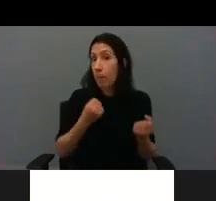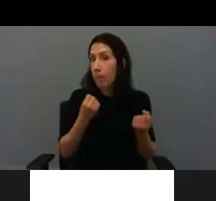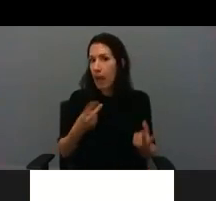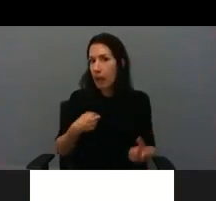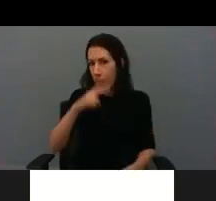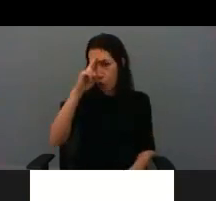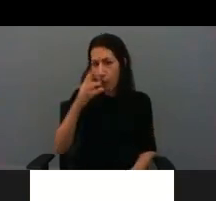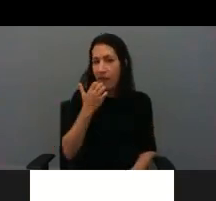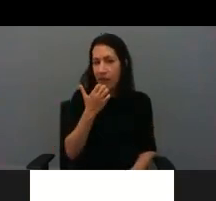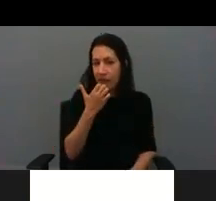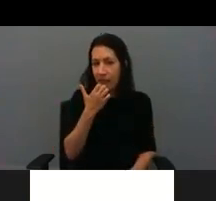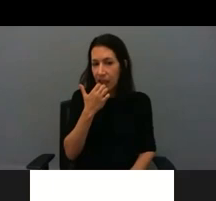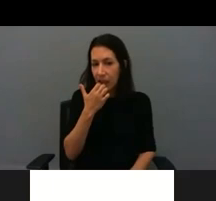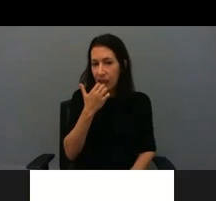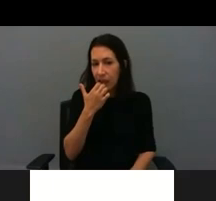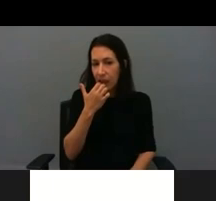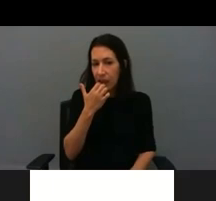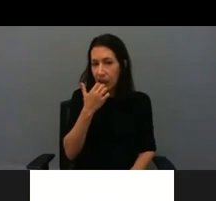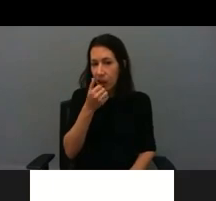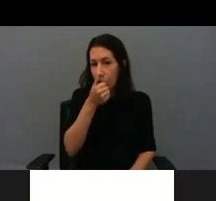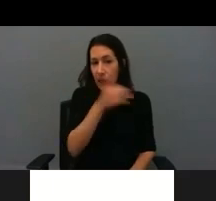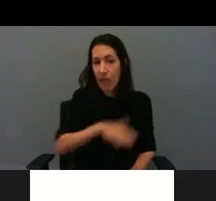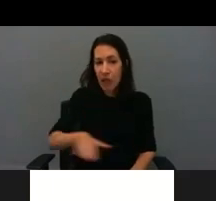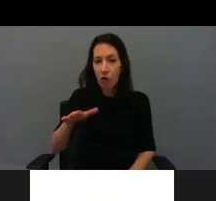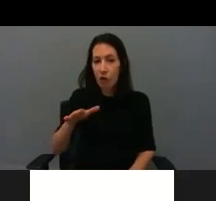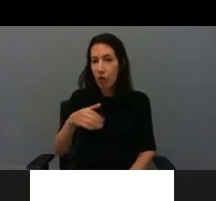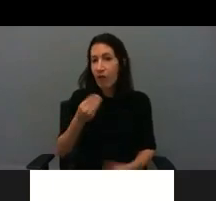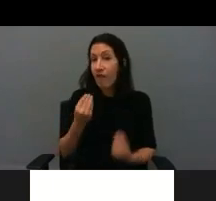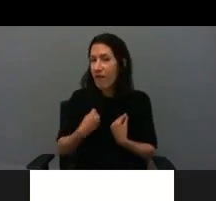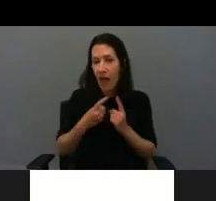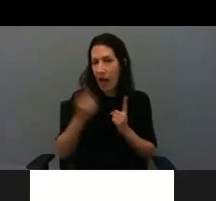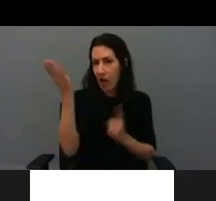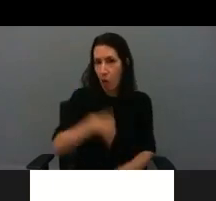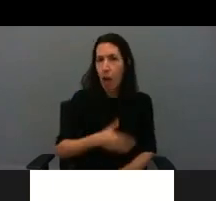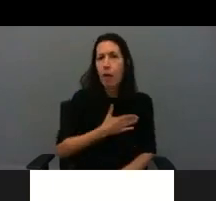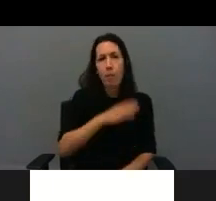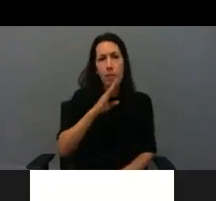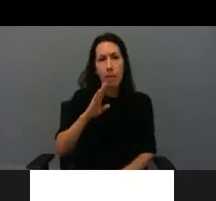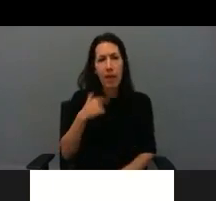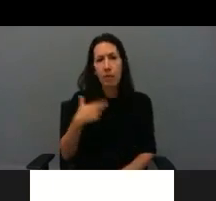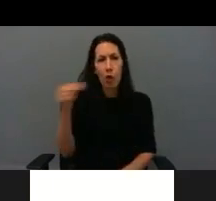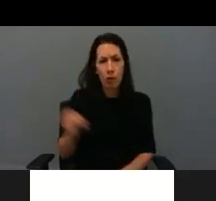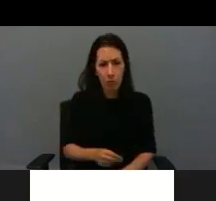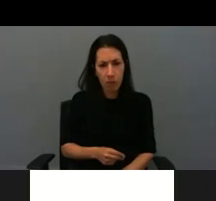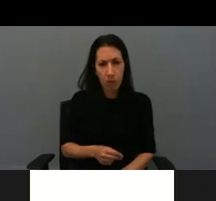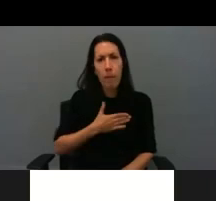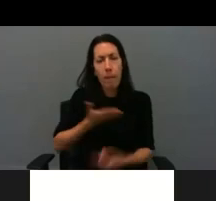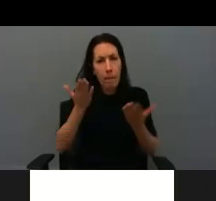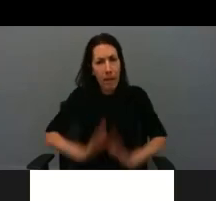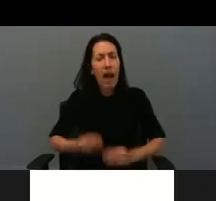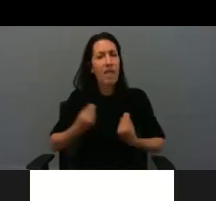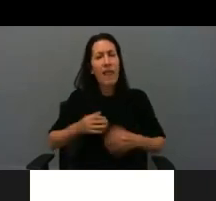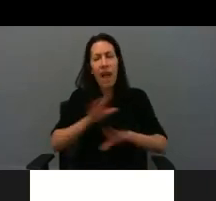no, que esta niña va a caminar, que esta niña iba a tener su mundito y va a ser feliz.